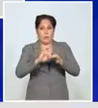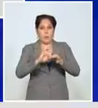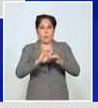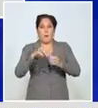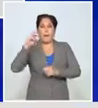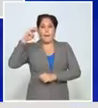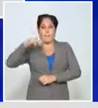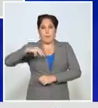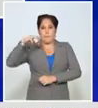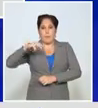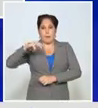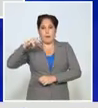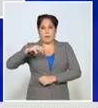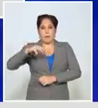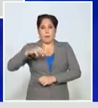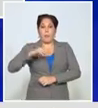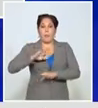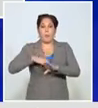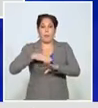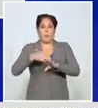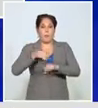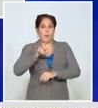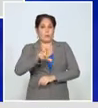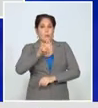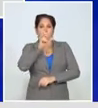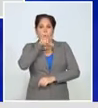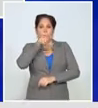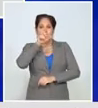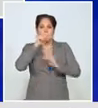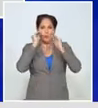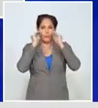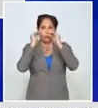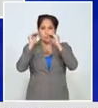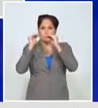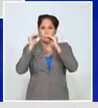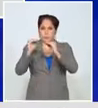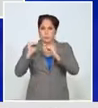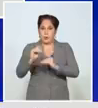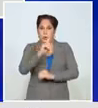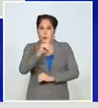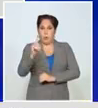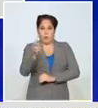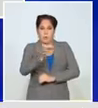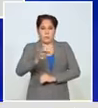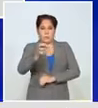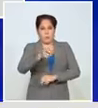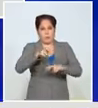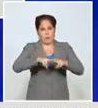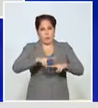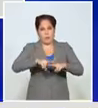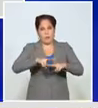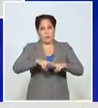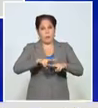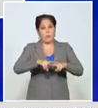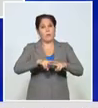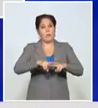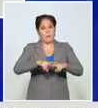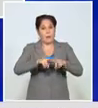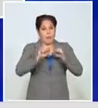Marianao y Cotorro, en ese orden, los 11 municipios de La Habana que